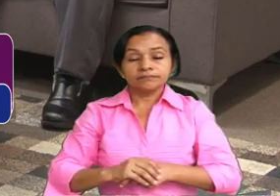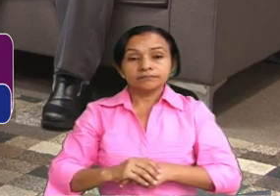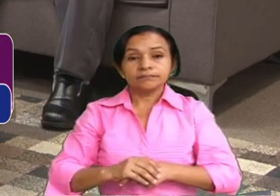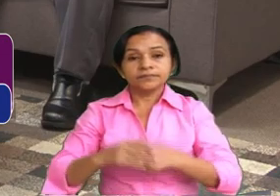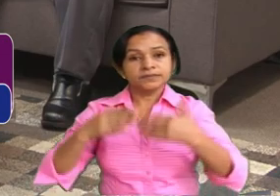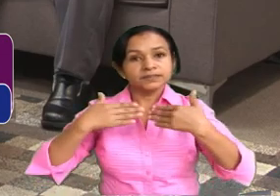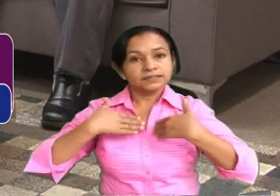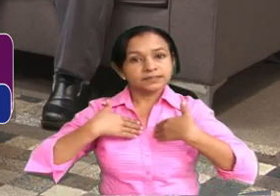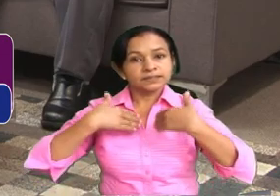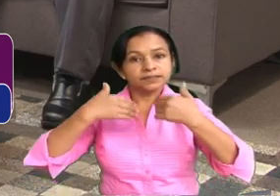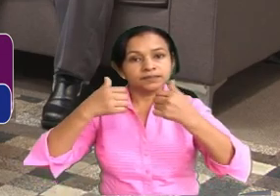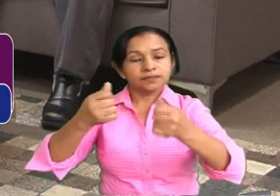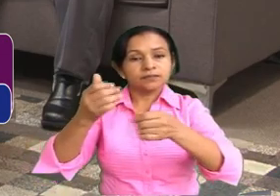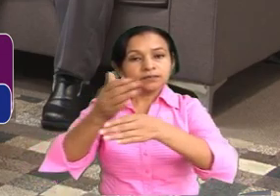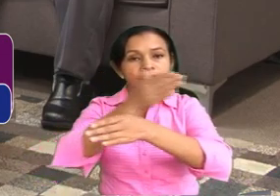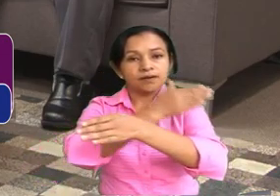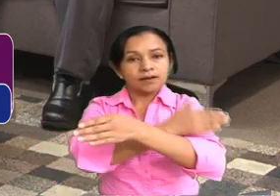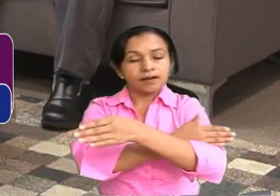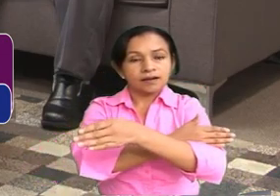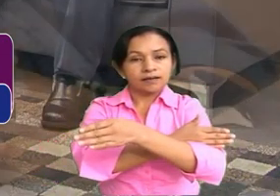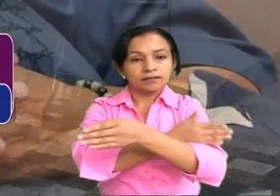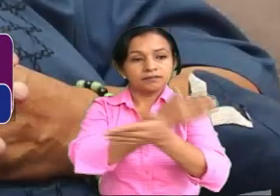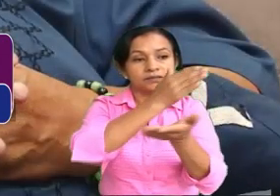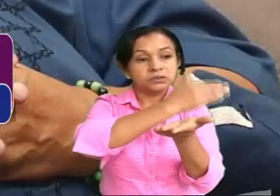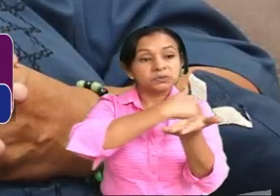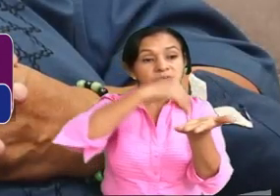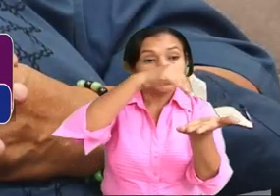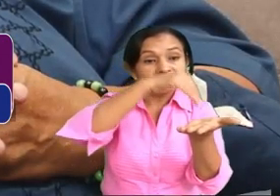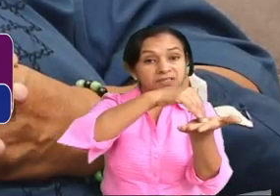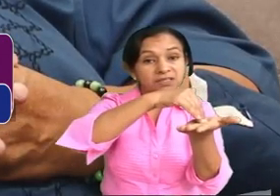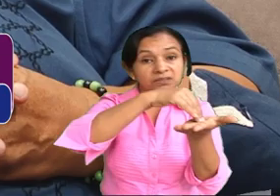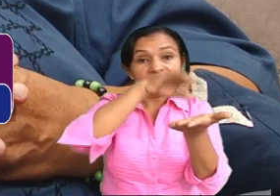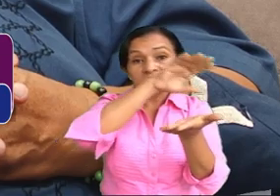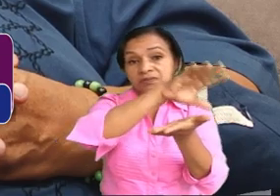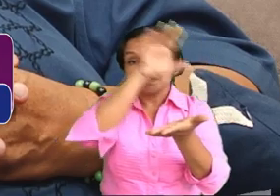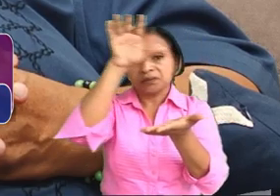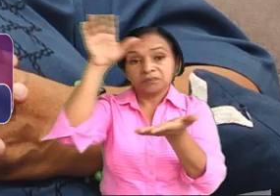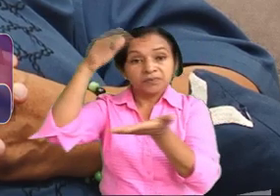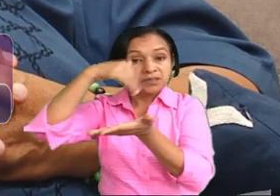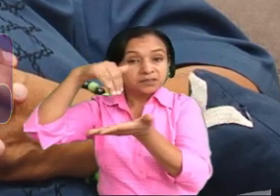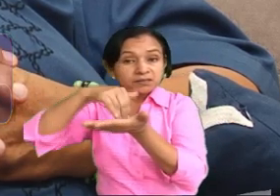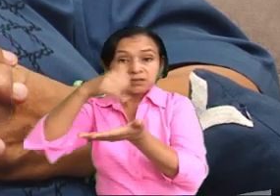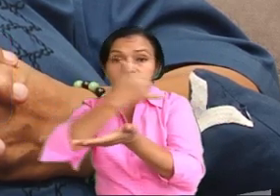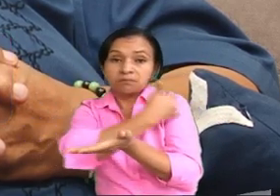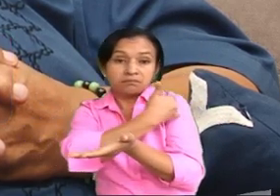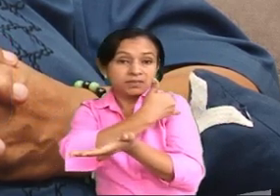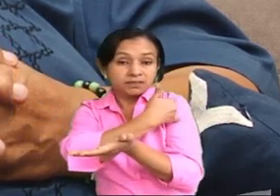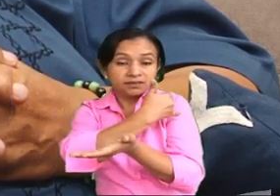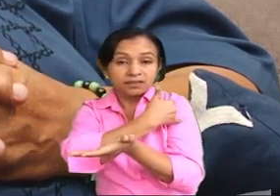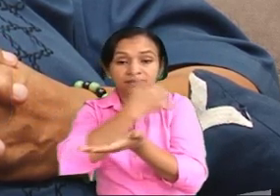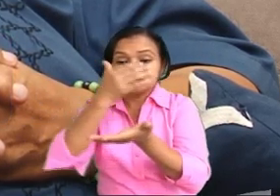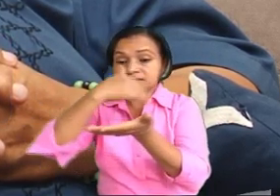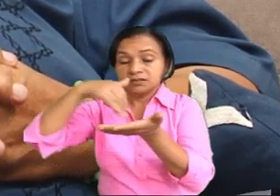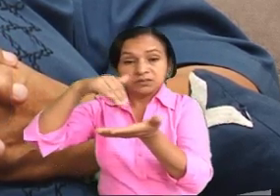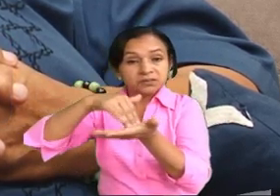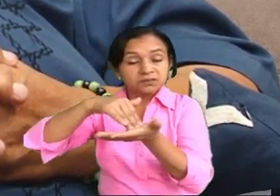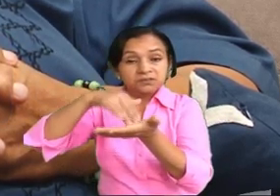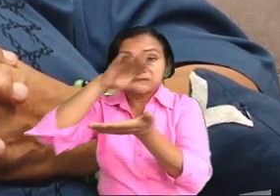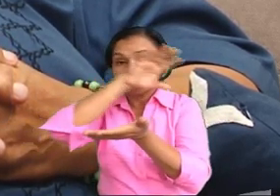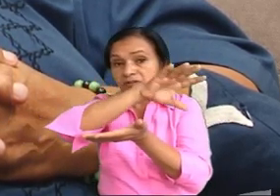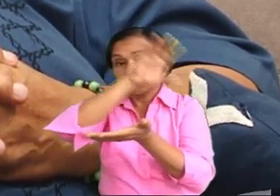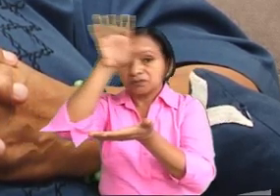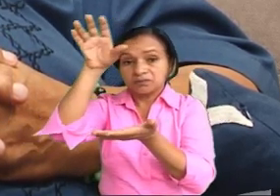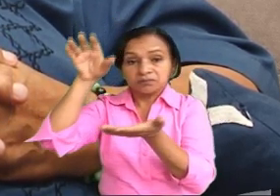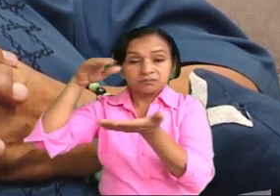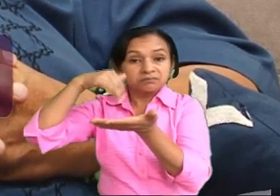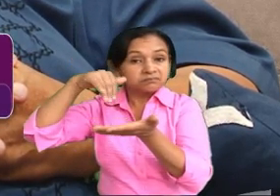salud anteriormente solo había en las cabeceras departamentales, hospitales, centro de salud.